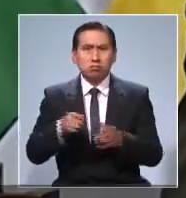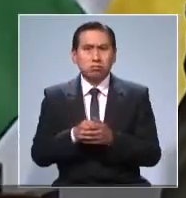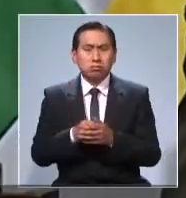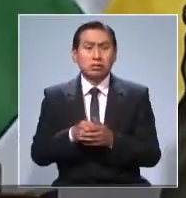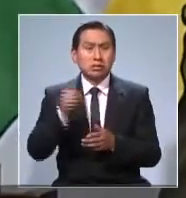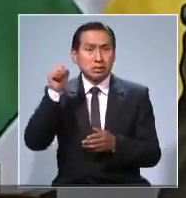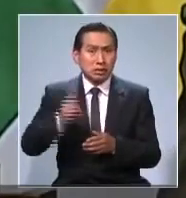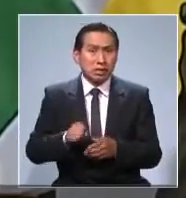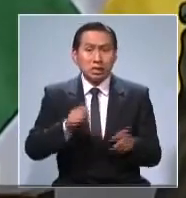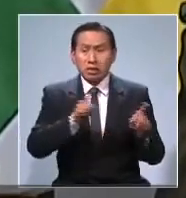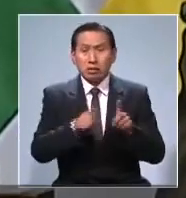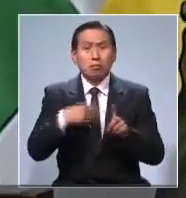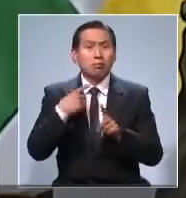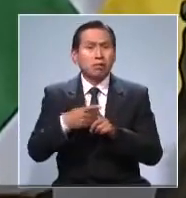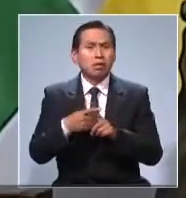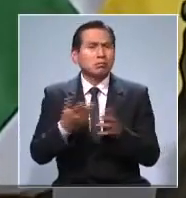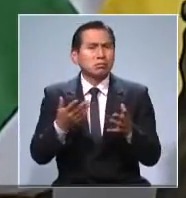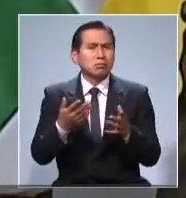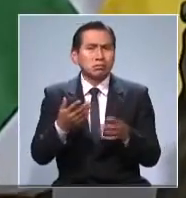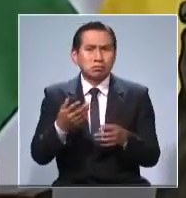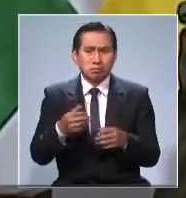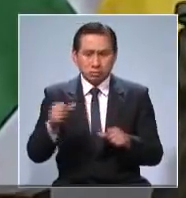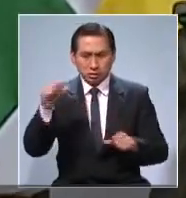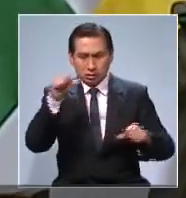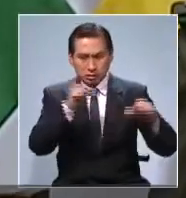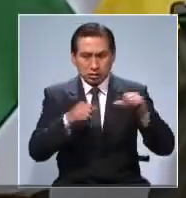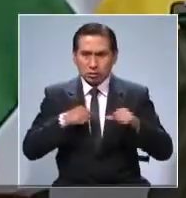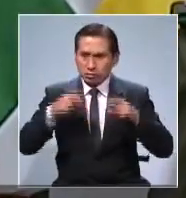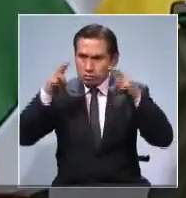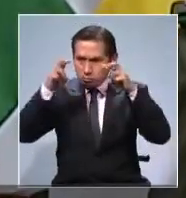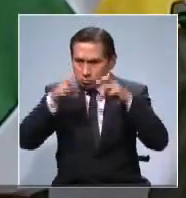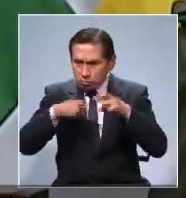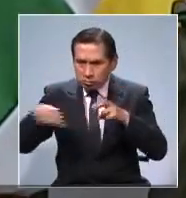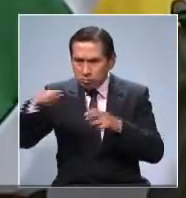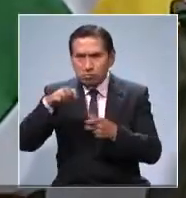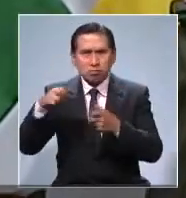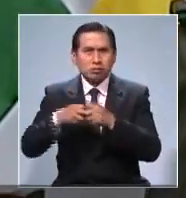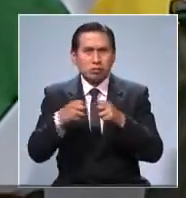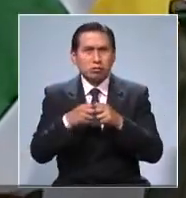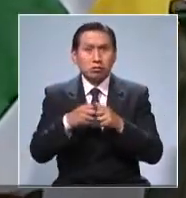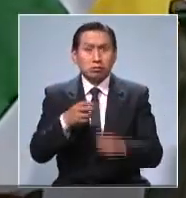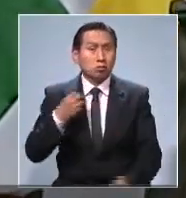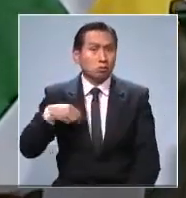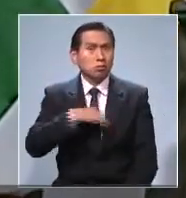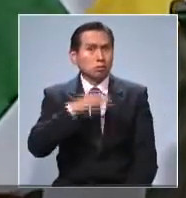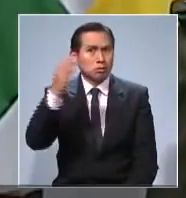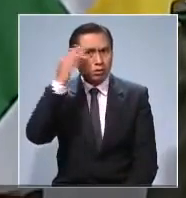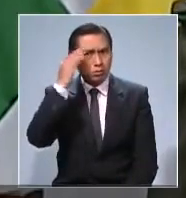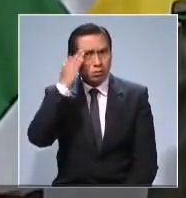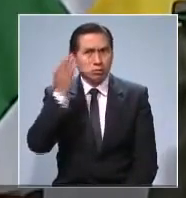sino sobre todo poniendo a la ciencia en la persecución del delito. Estamos conscientes